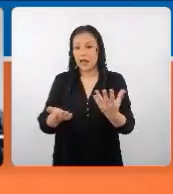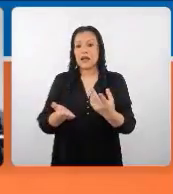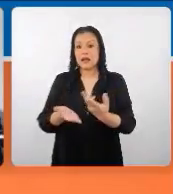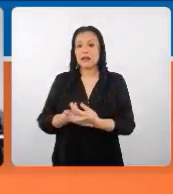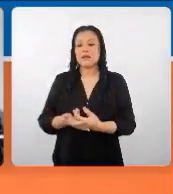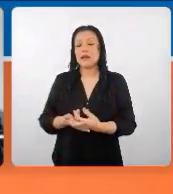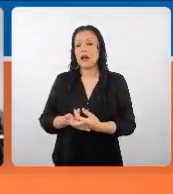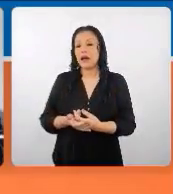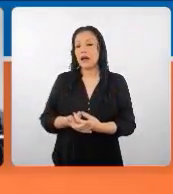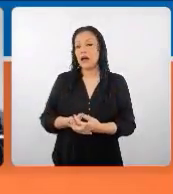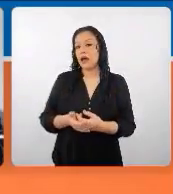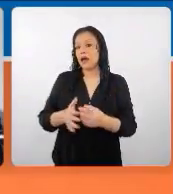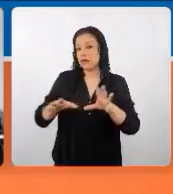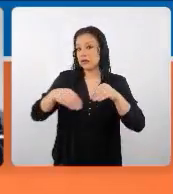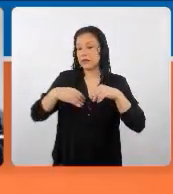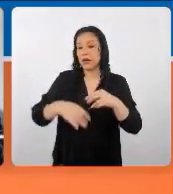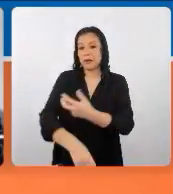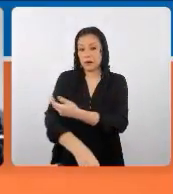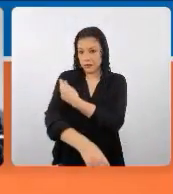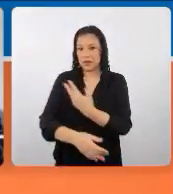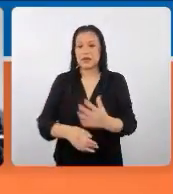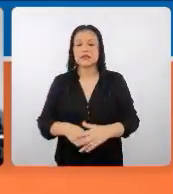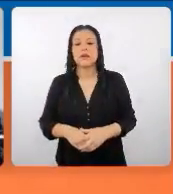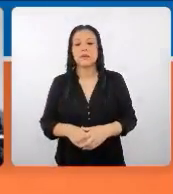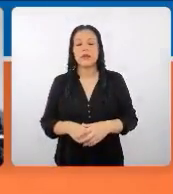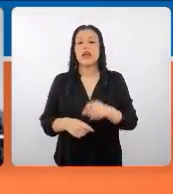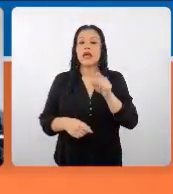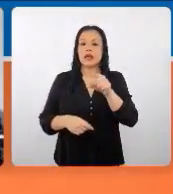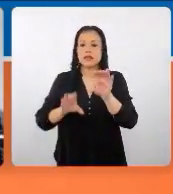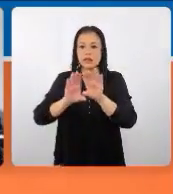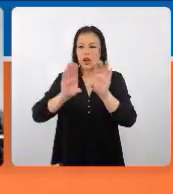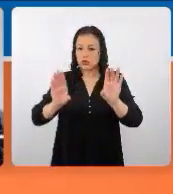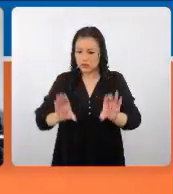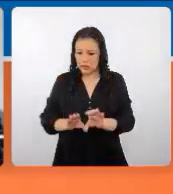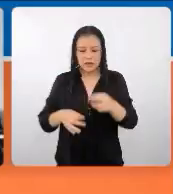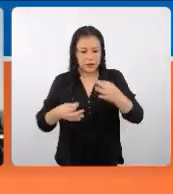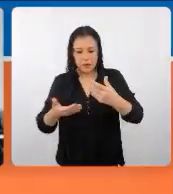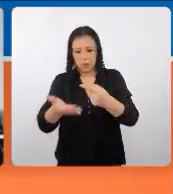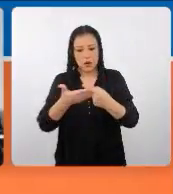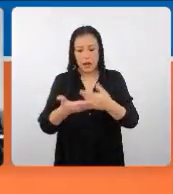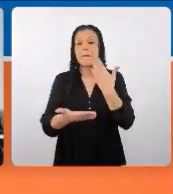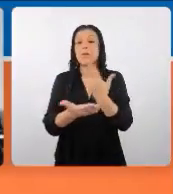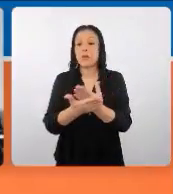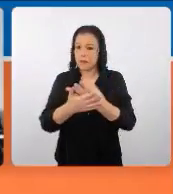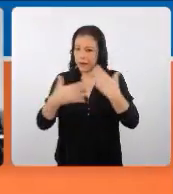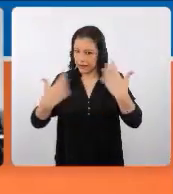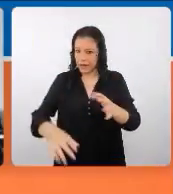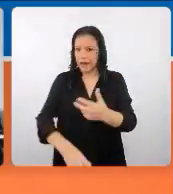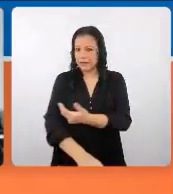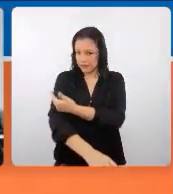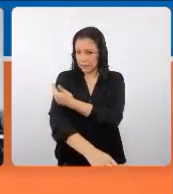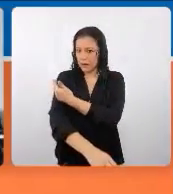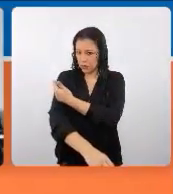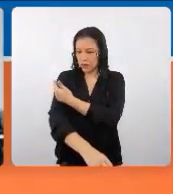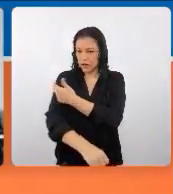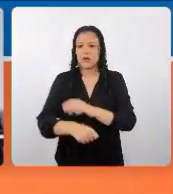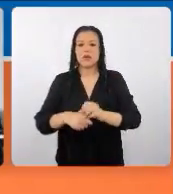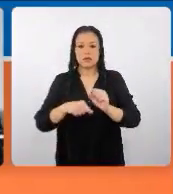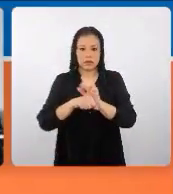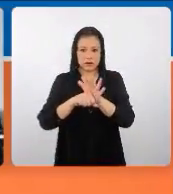completa. Y solamente esta constancia será la prueba de que realmente están vacunados contra este